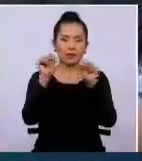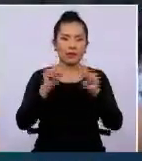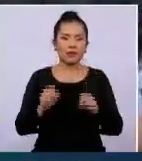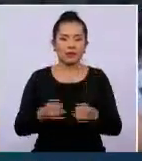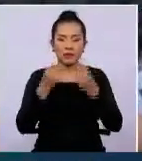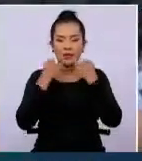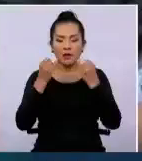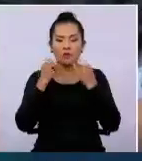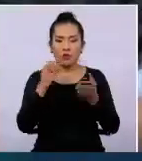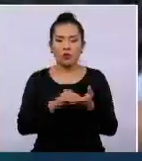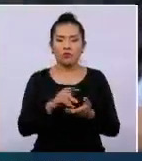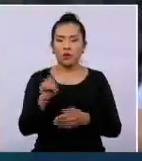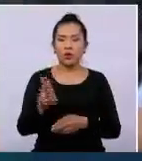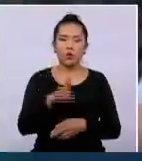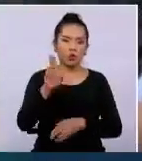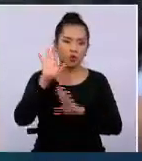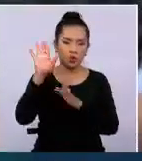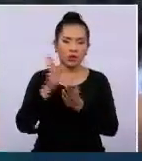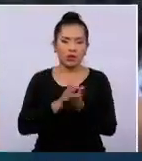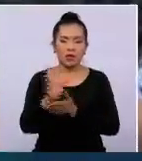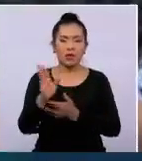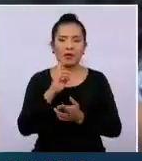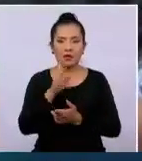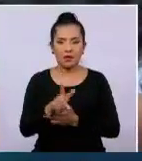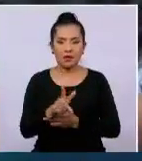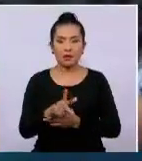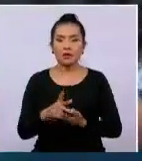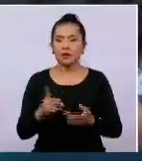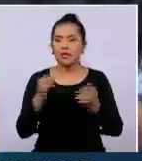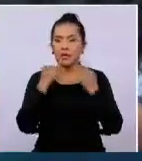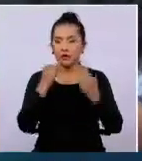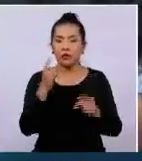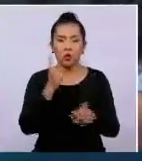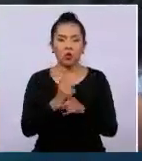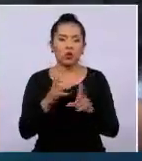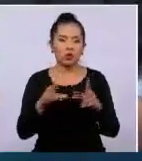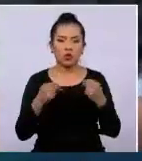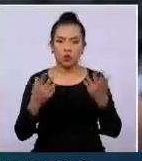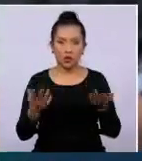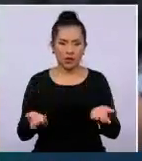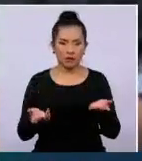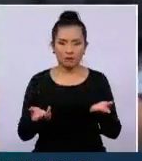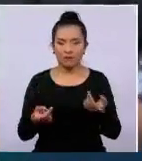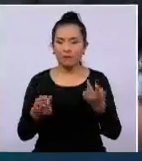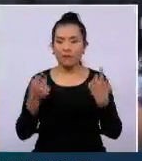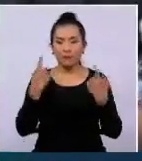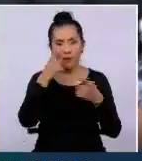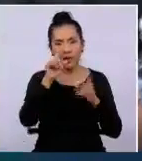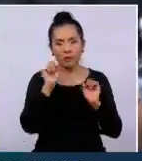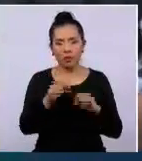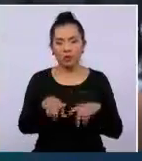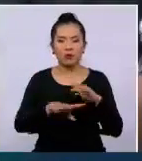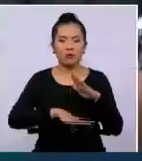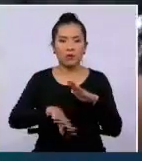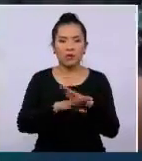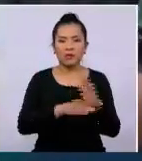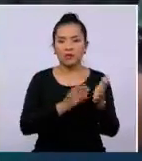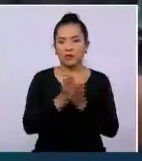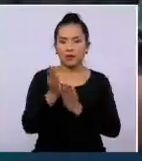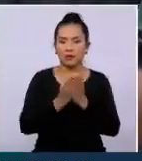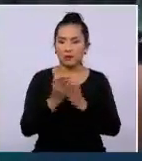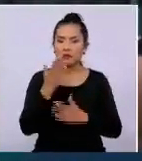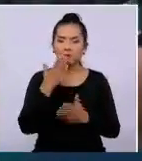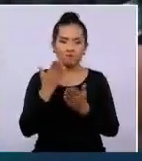está manejando derechos reales por cuanto no tienen la información adecuada que pueda servirles de base para darle